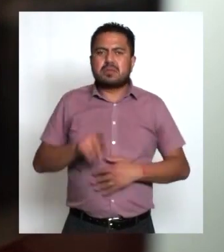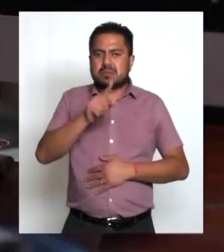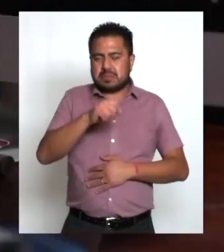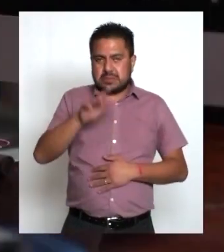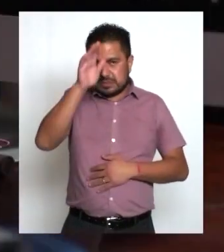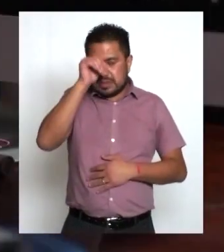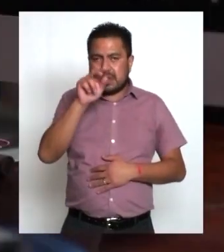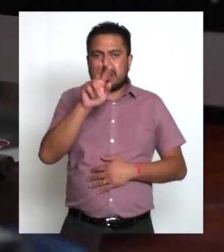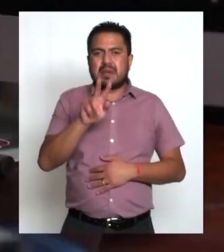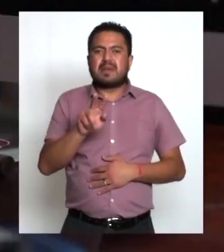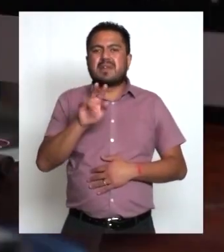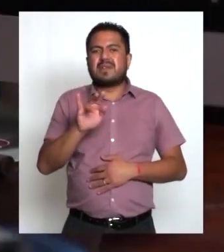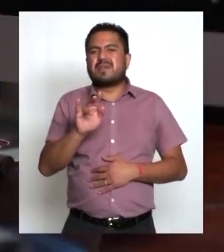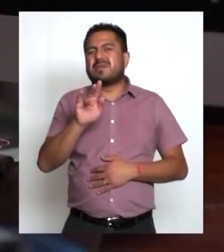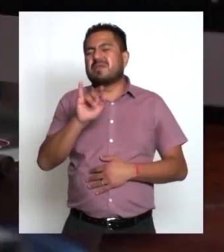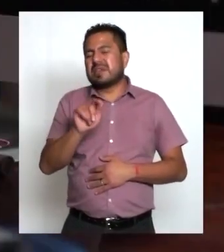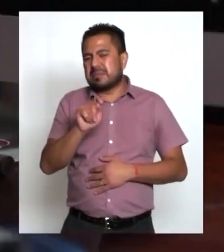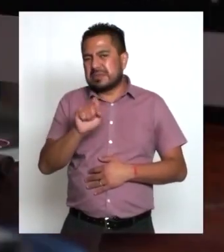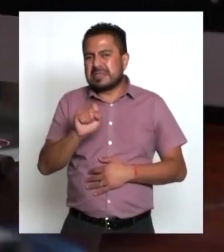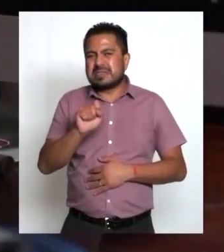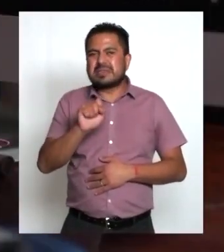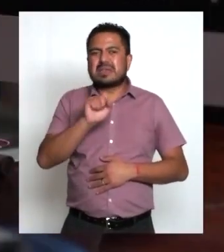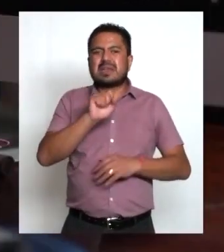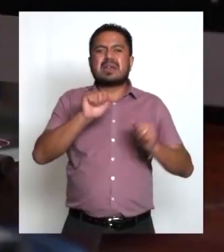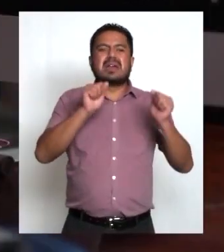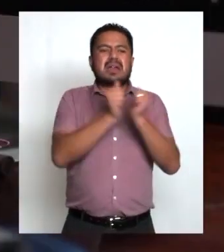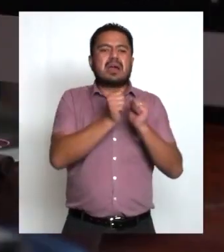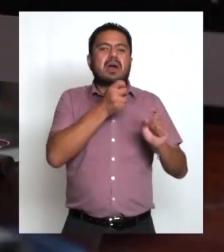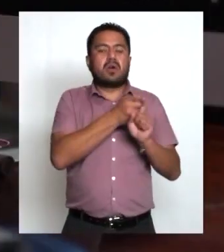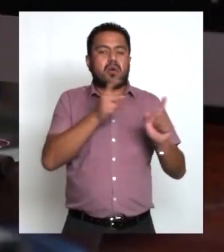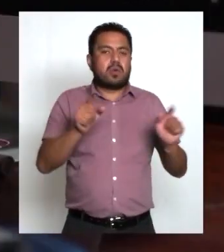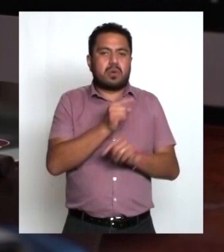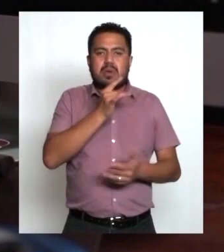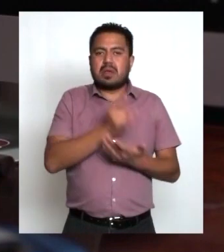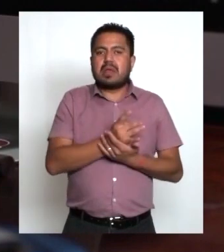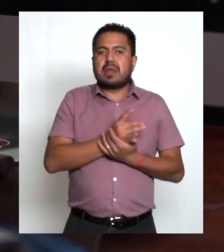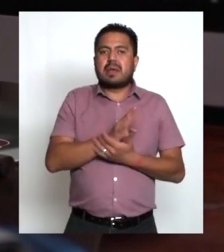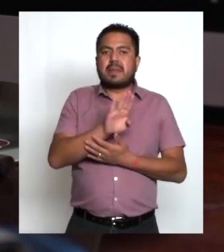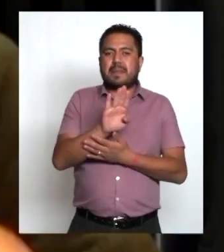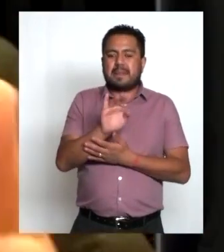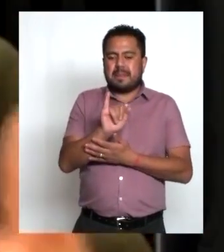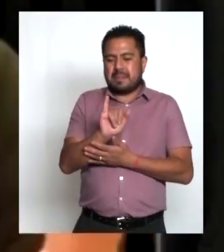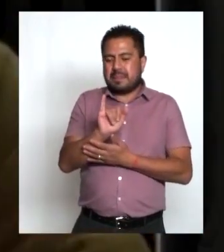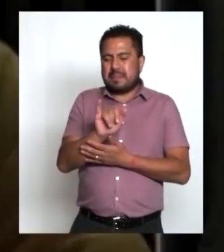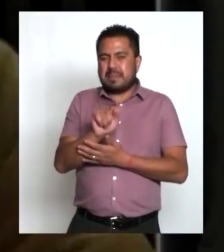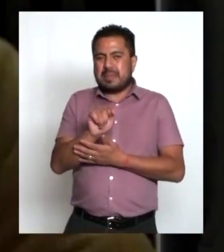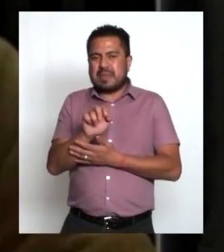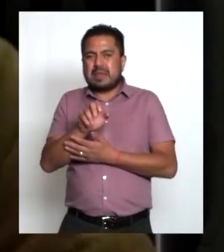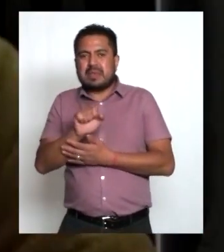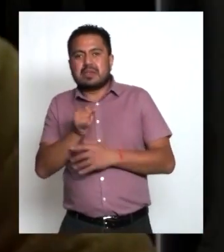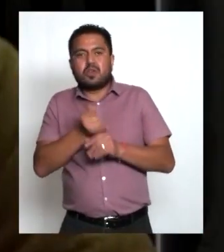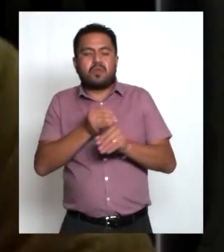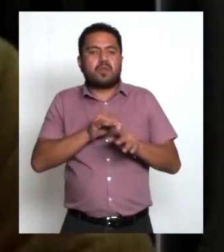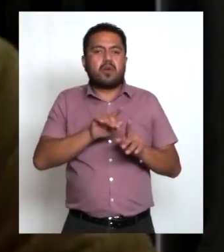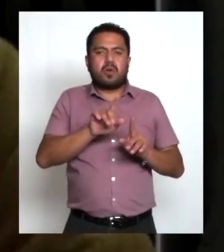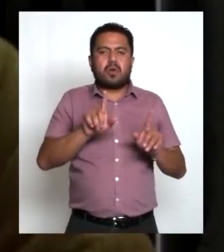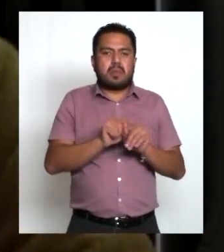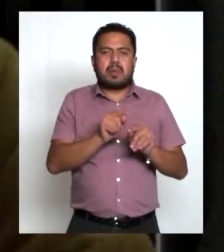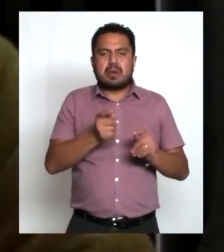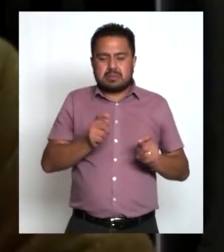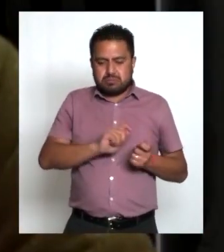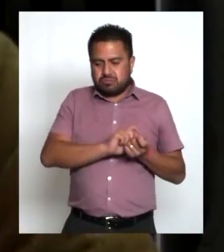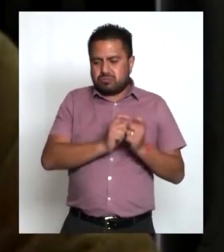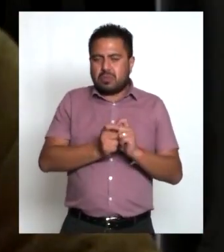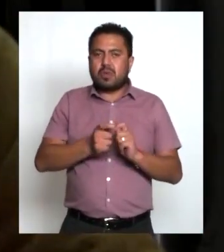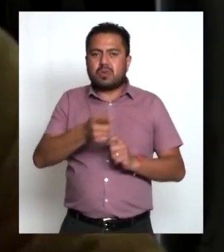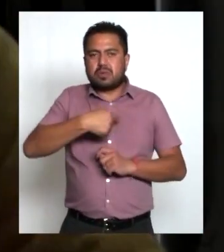información? Se guarda en bits, es verdad, pero el bit es solamente un dato, tiene información en el momento que nosotros